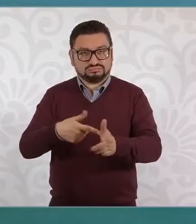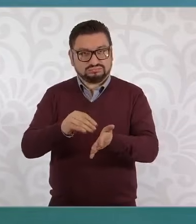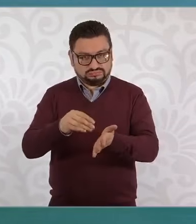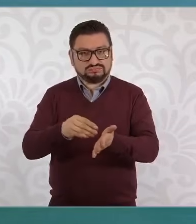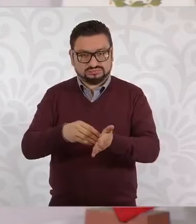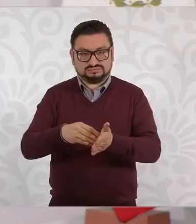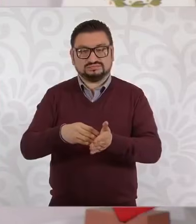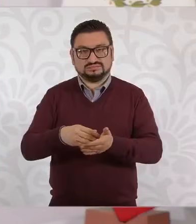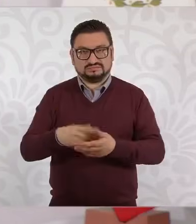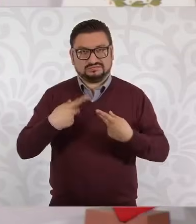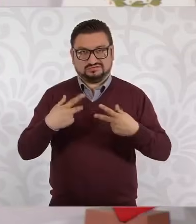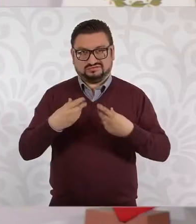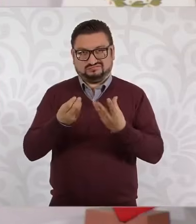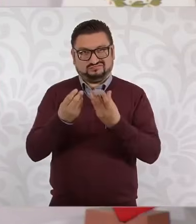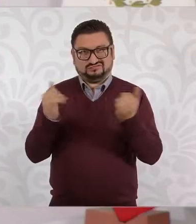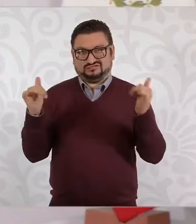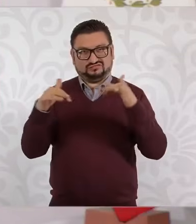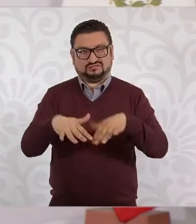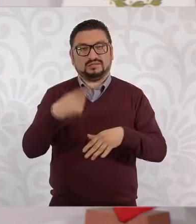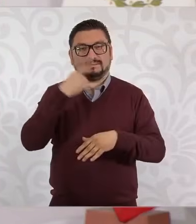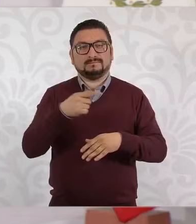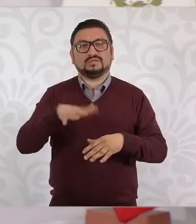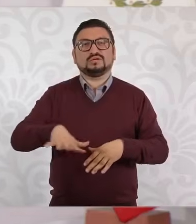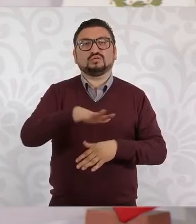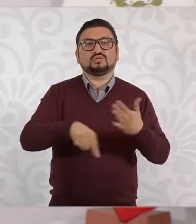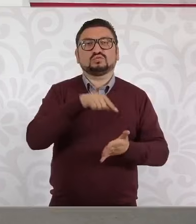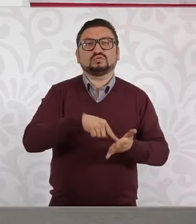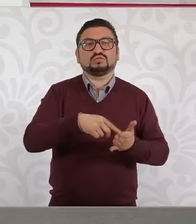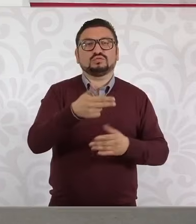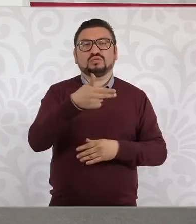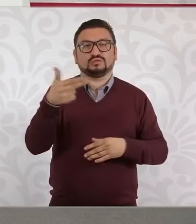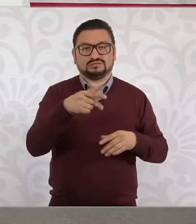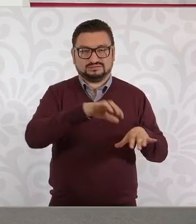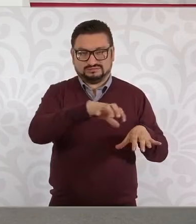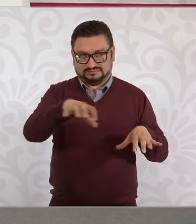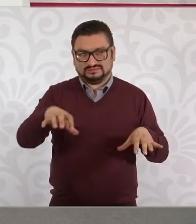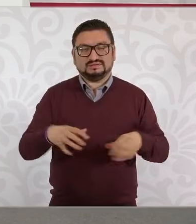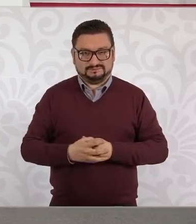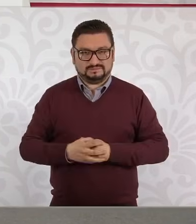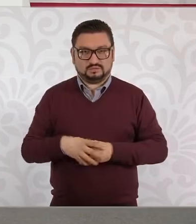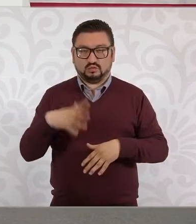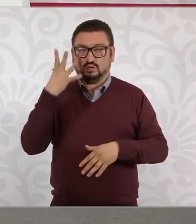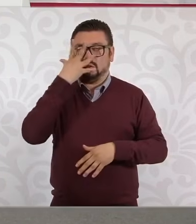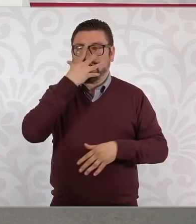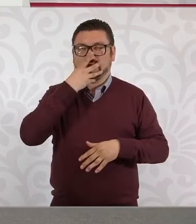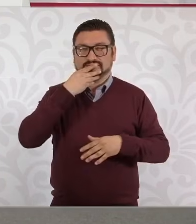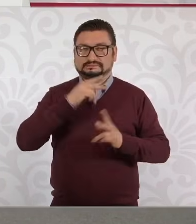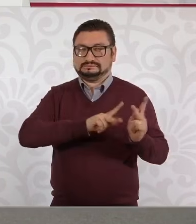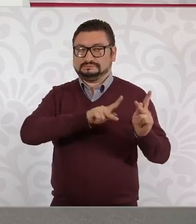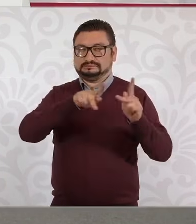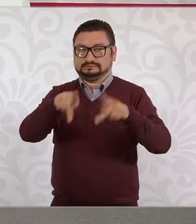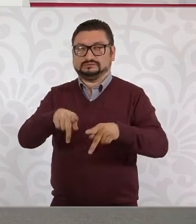entrada de muchísimas personas a la zona hotelera. Entonces, vean nada más qué precioso puente. Sobre